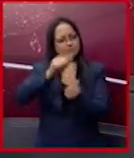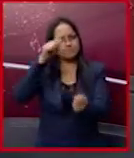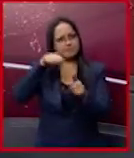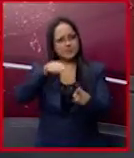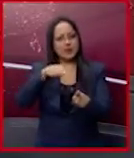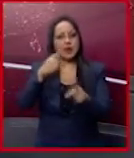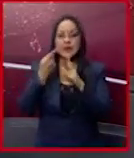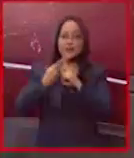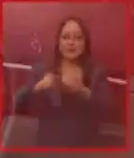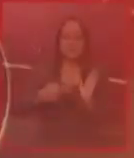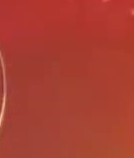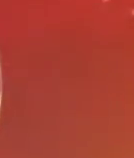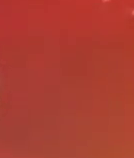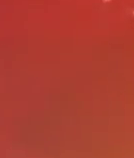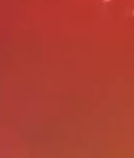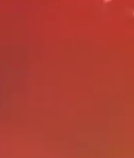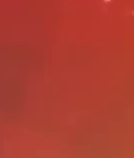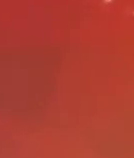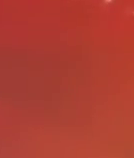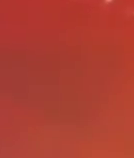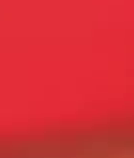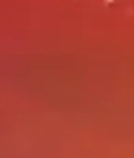nosotros, comenzamos.